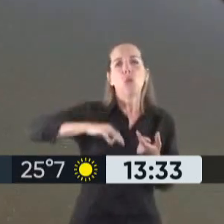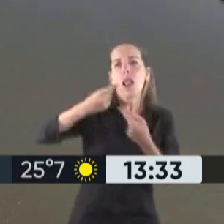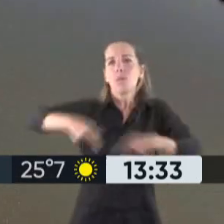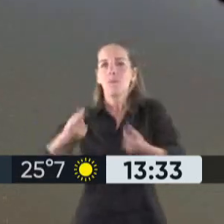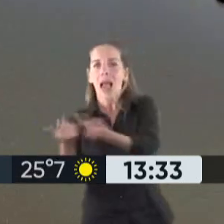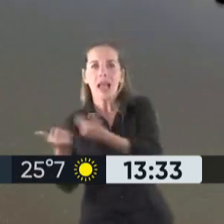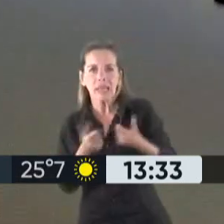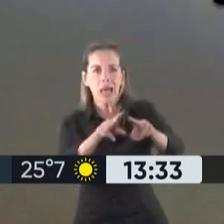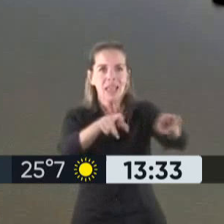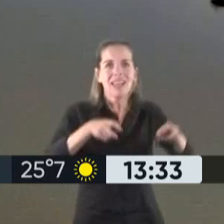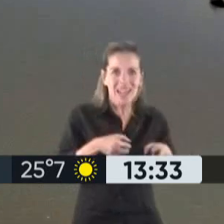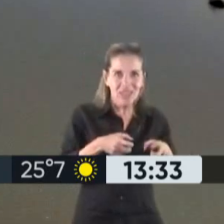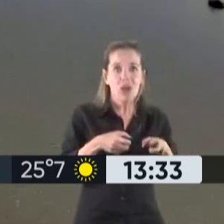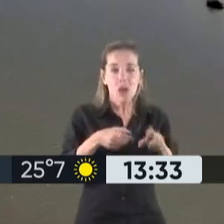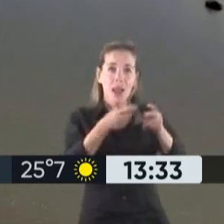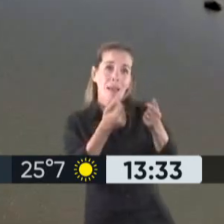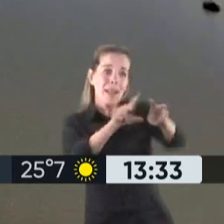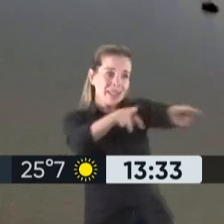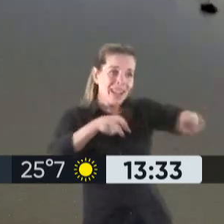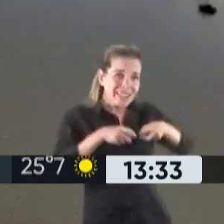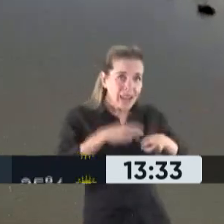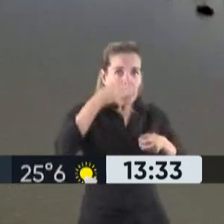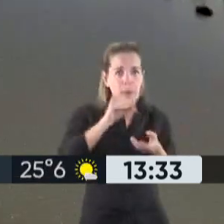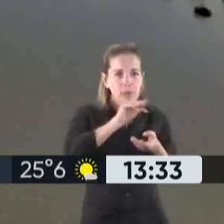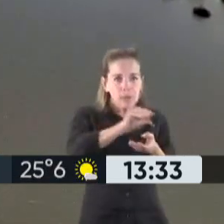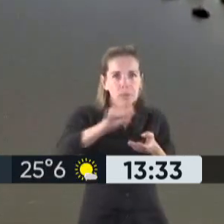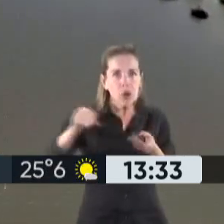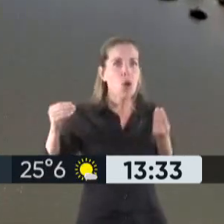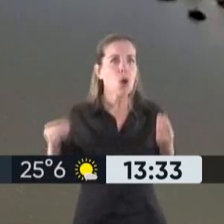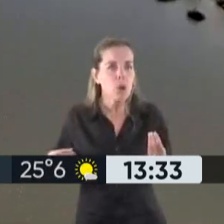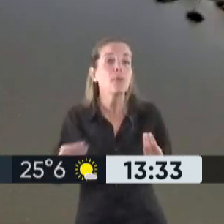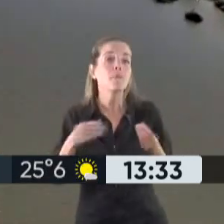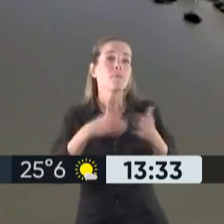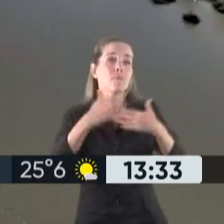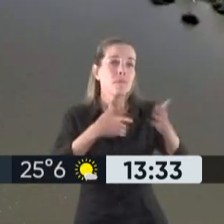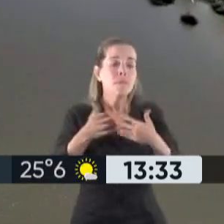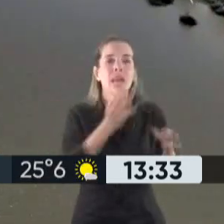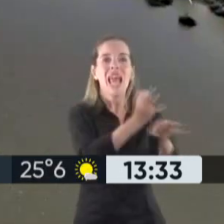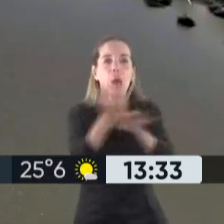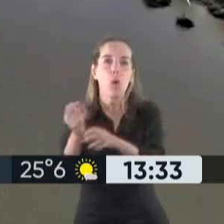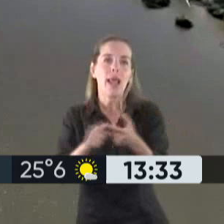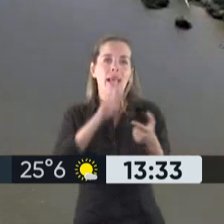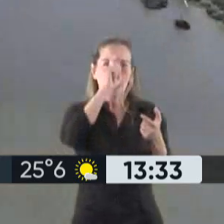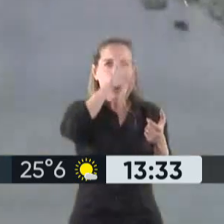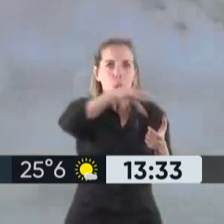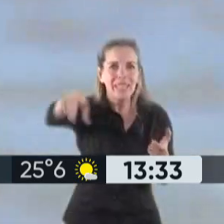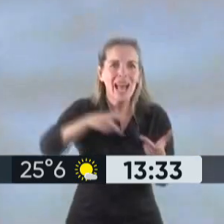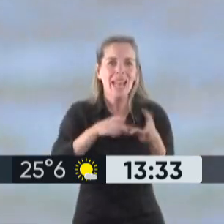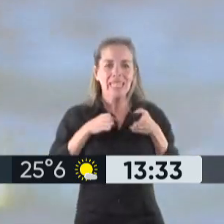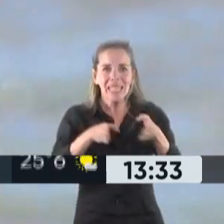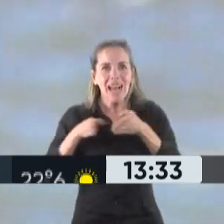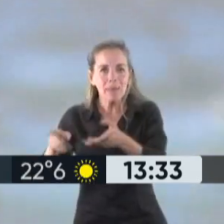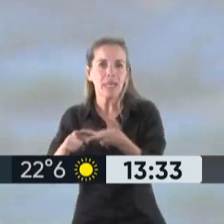ustedes que se distribuye el ingreso? Haciendo los hospitales, las escuelas, los caminos, las rutas, los